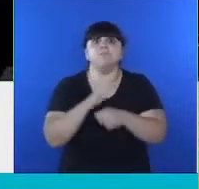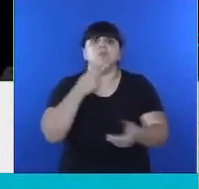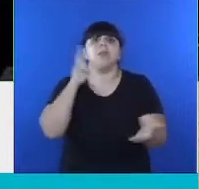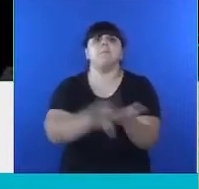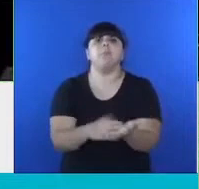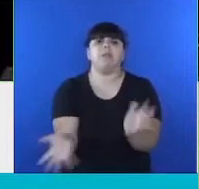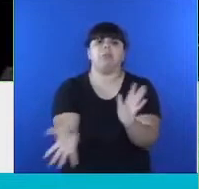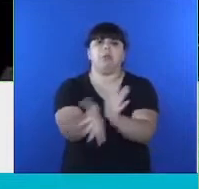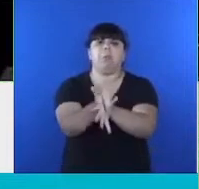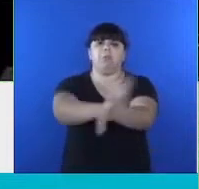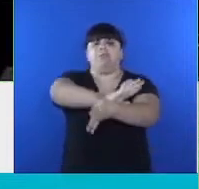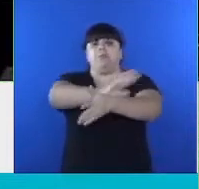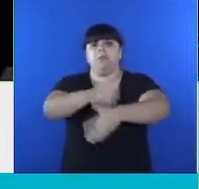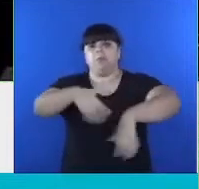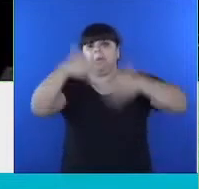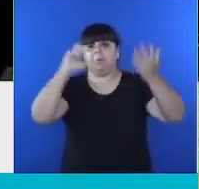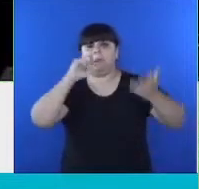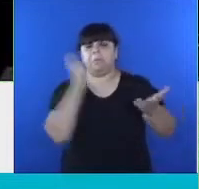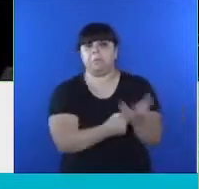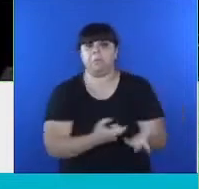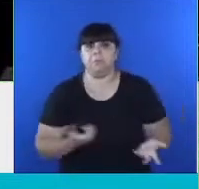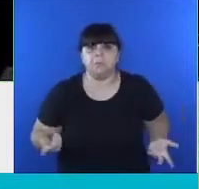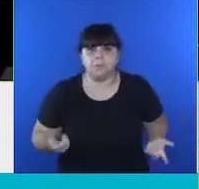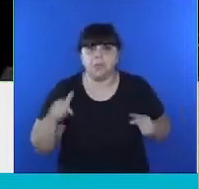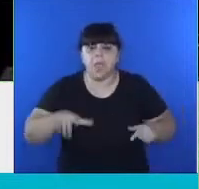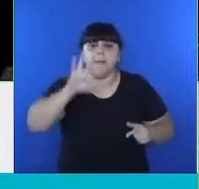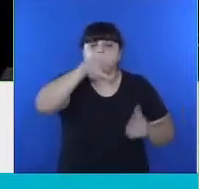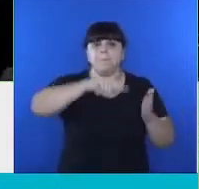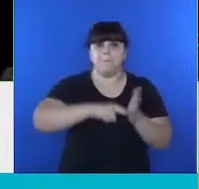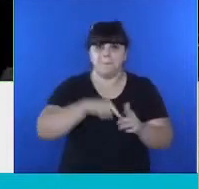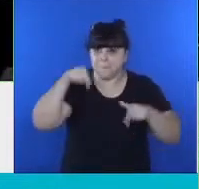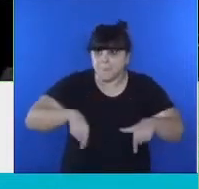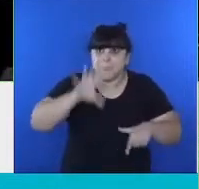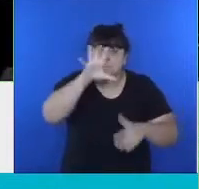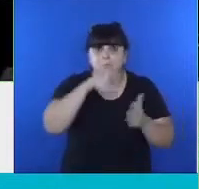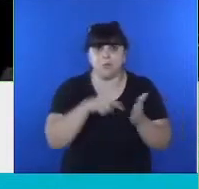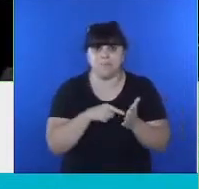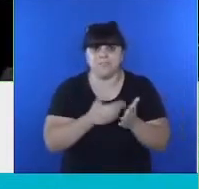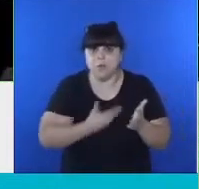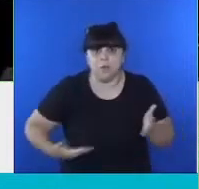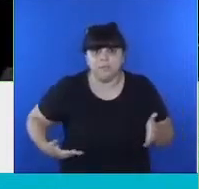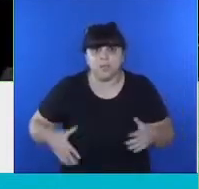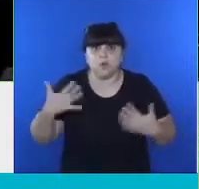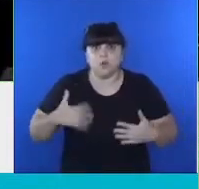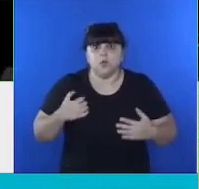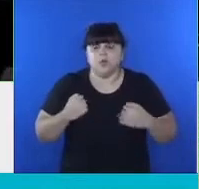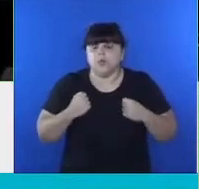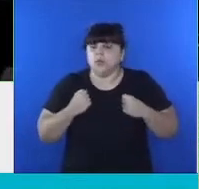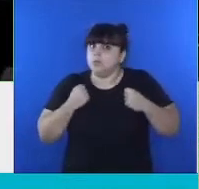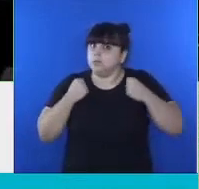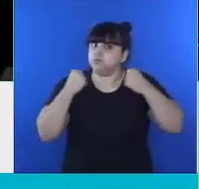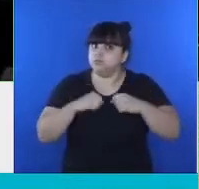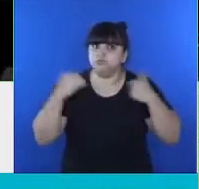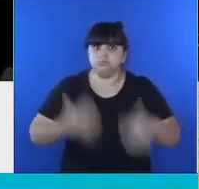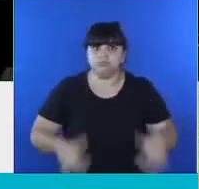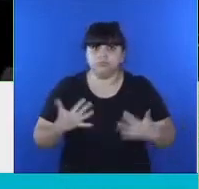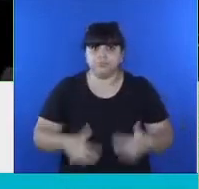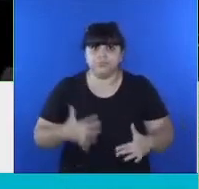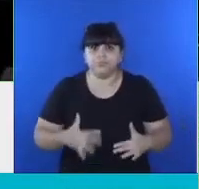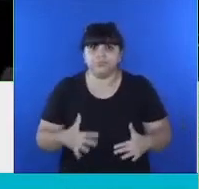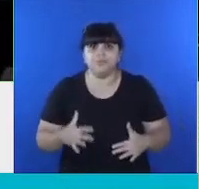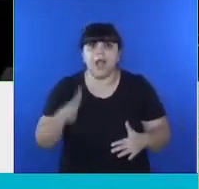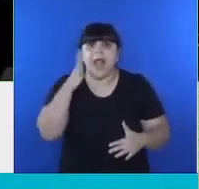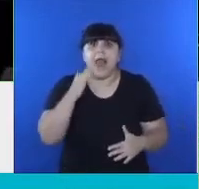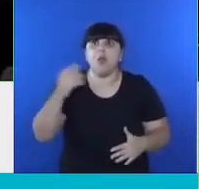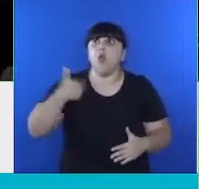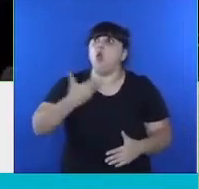fiscal. Porque el pueblo bonaerense y este gobierno provincial están haciendo un gran esfuerzo supliendo